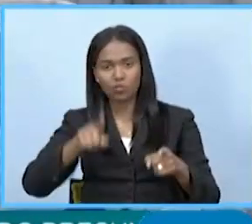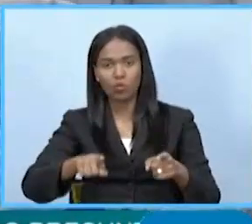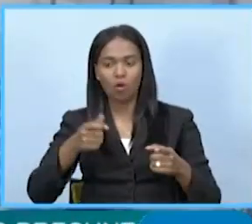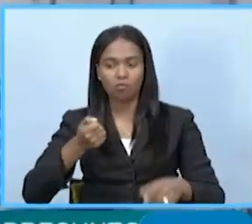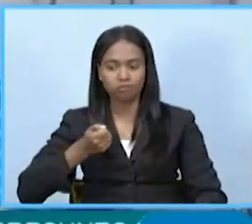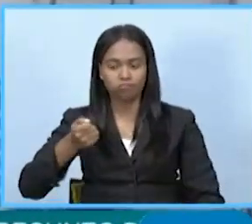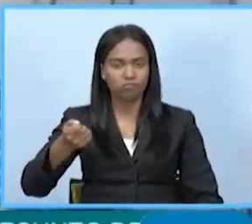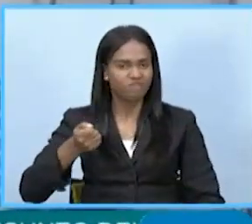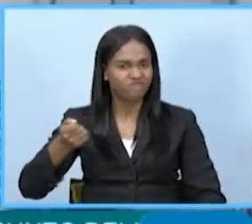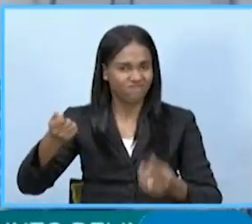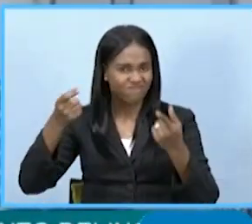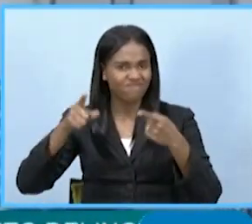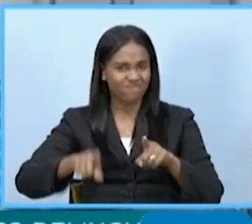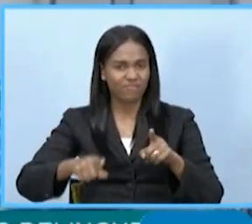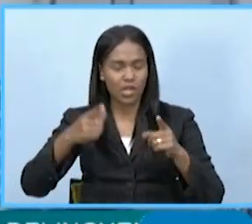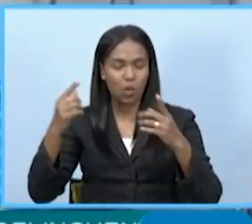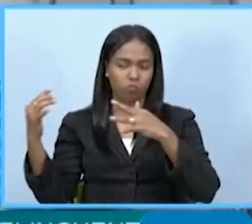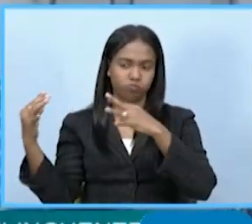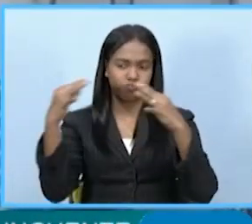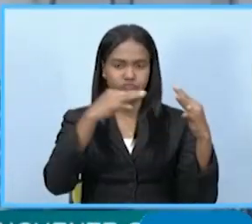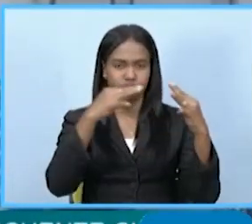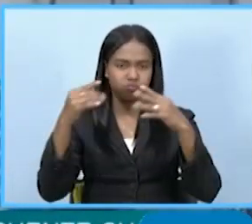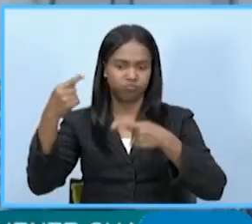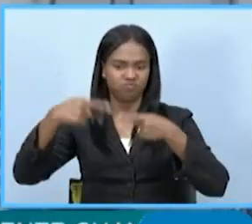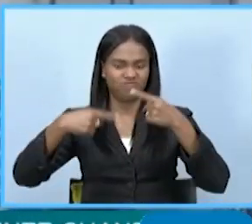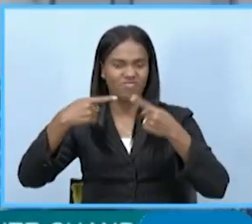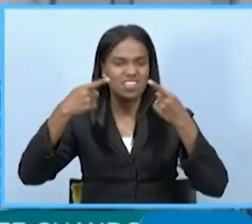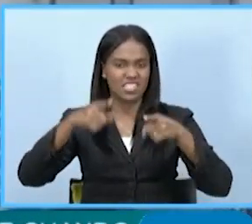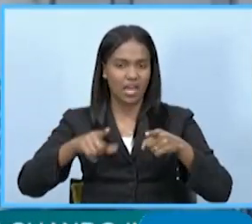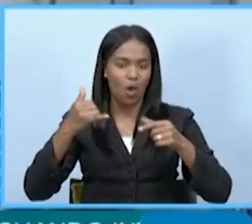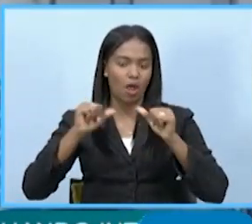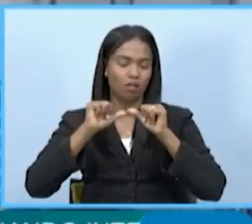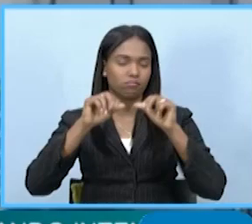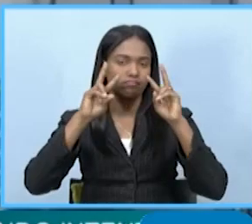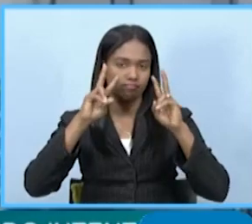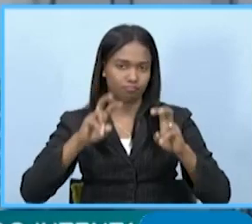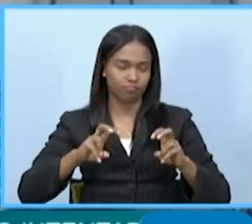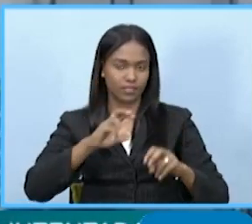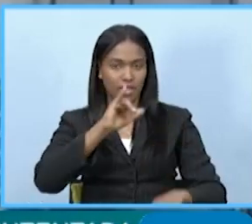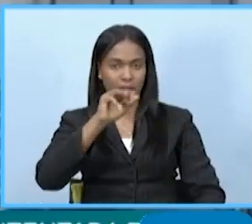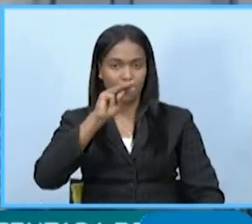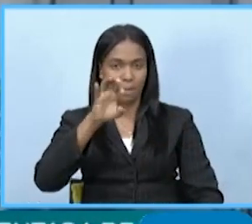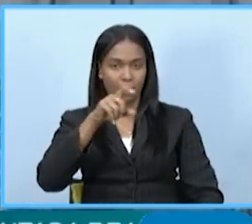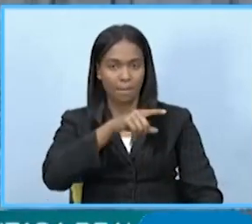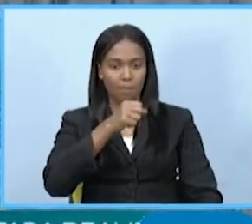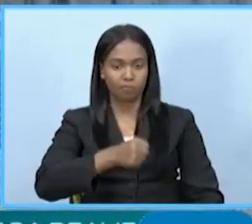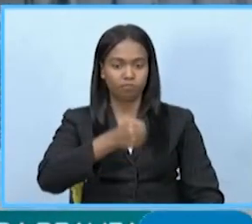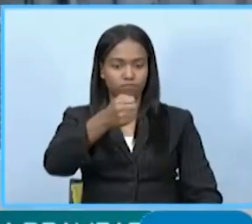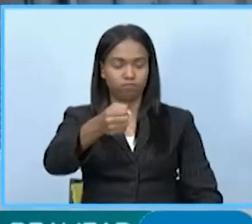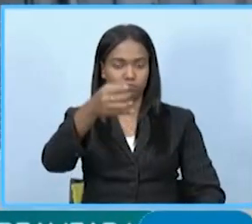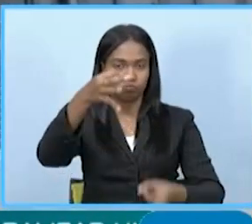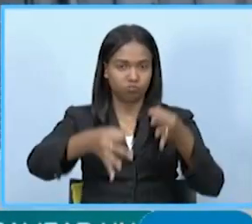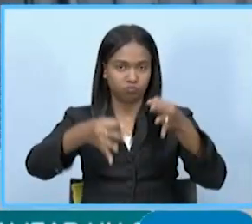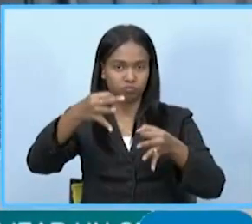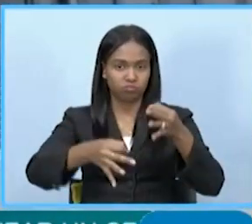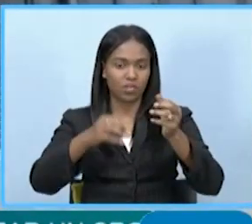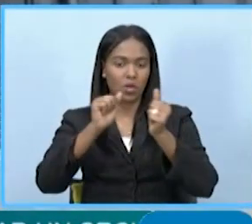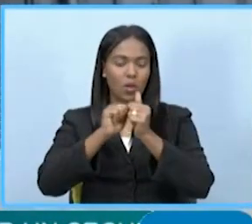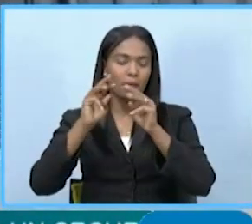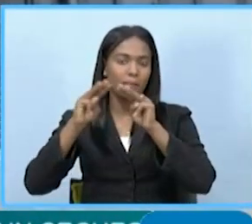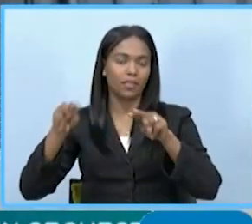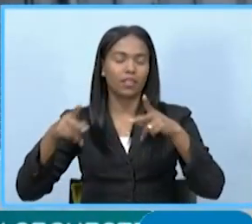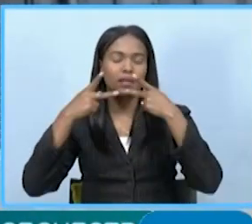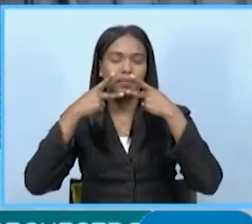herida punzocortante en un confuso incidente que está bajo investigación. Jaime Paniagua fue puesto a disposición de la justicia a través del